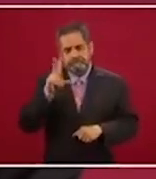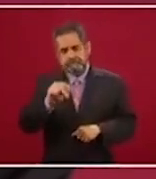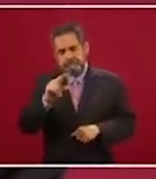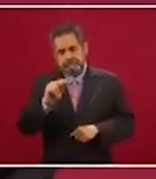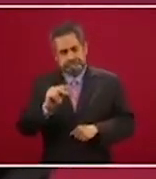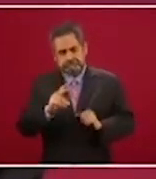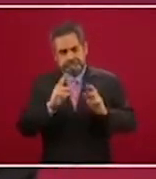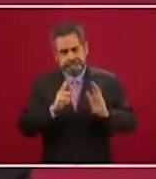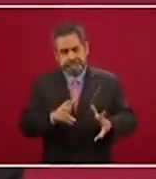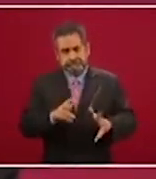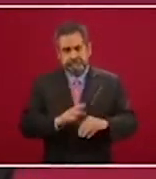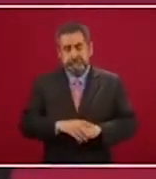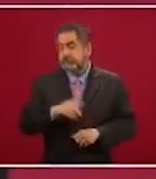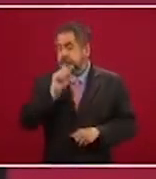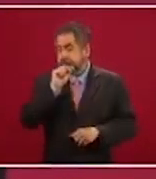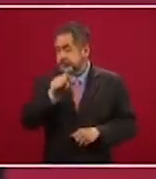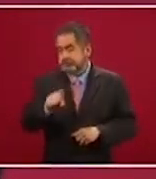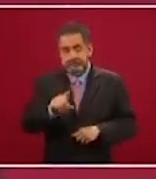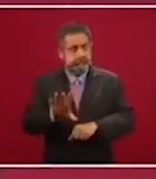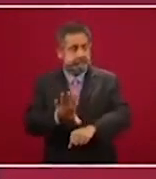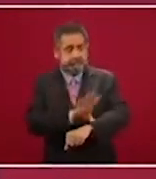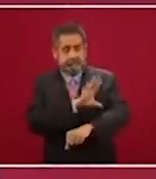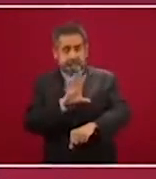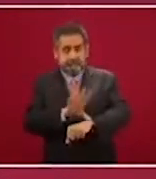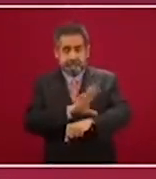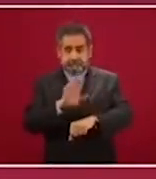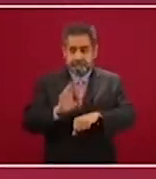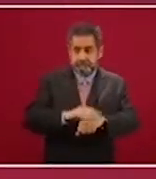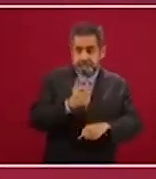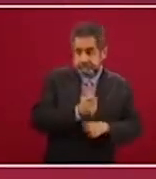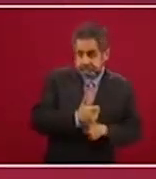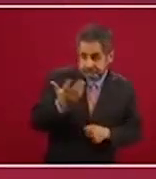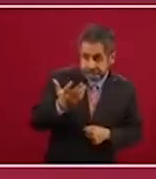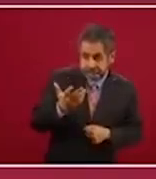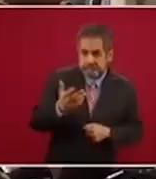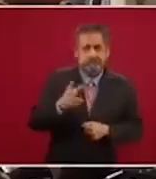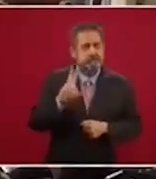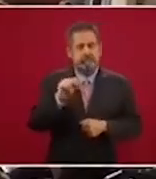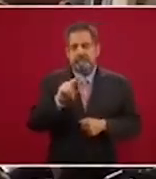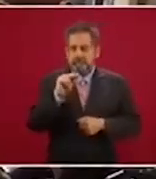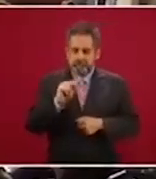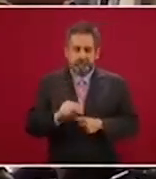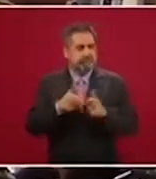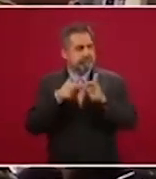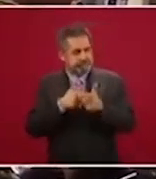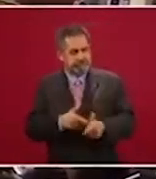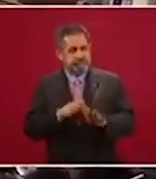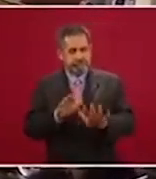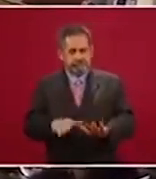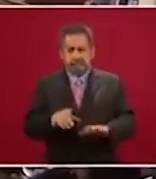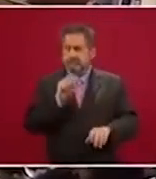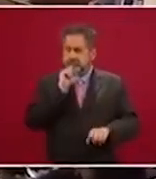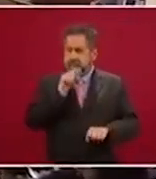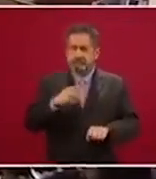el precio de la energía eléctrica. Seguimos con la misma